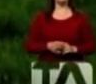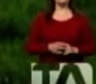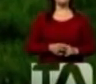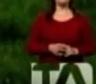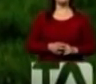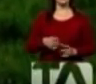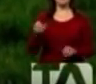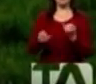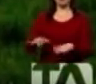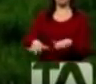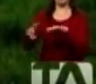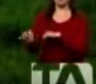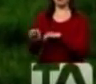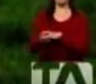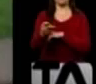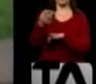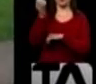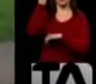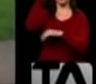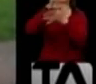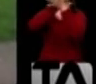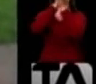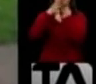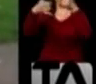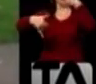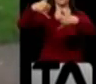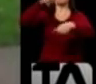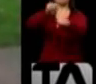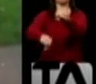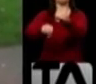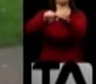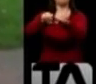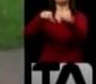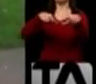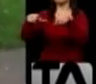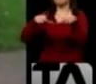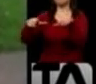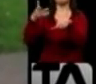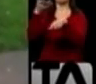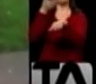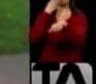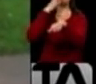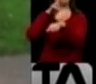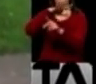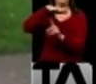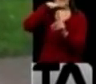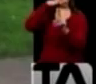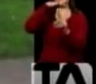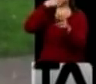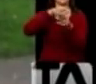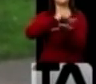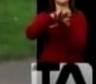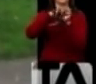Césped sin podar, falta de iluminación, basura y juegos infantiles destruidos es el panorama que se puede observar en el Parque Río